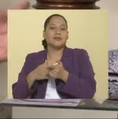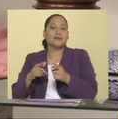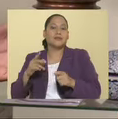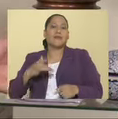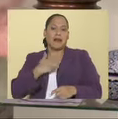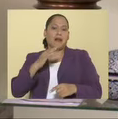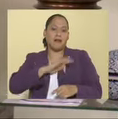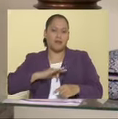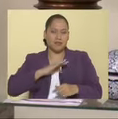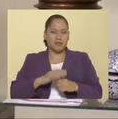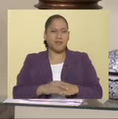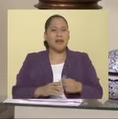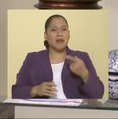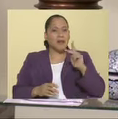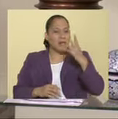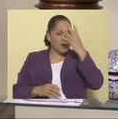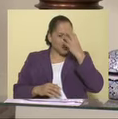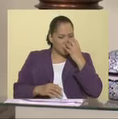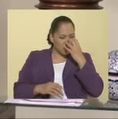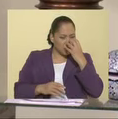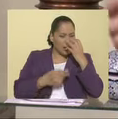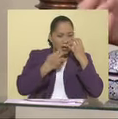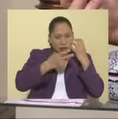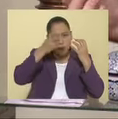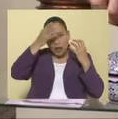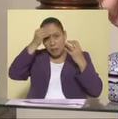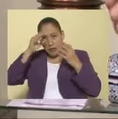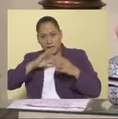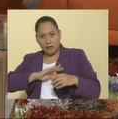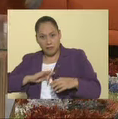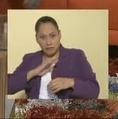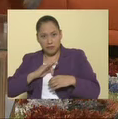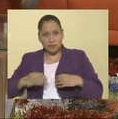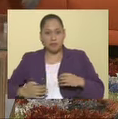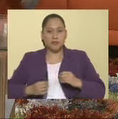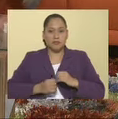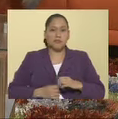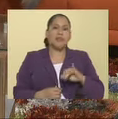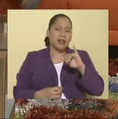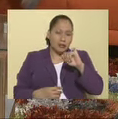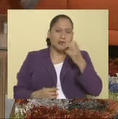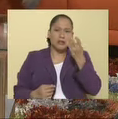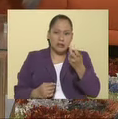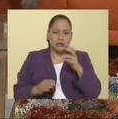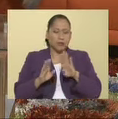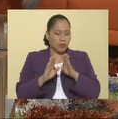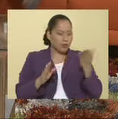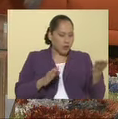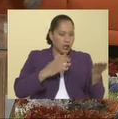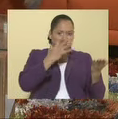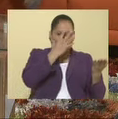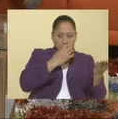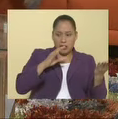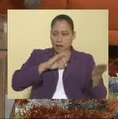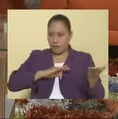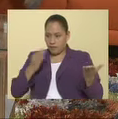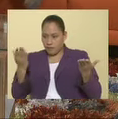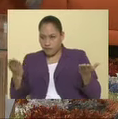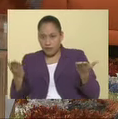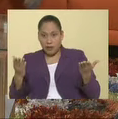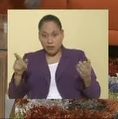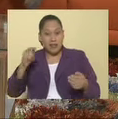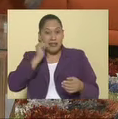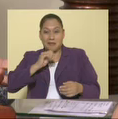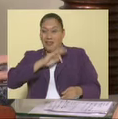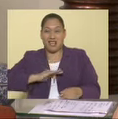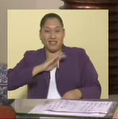la tristeza no es parte de la felicidad, Martín. O sea, ese es ¿no? exactamente, Ajá, o sea, esa es ajá. la contraparte a final de cuentas, porque no puedes vivir en un